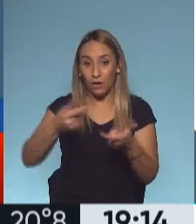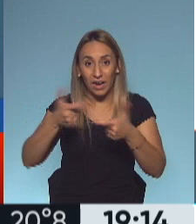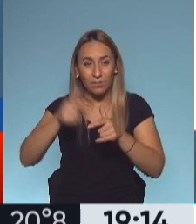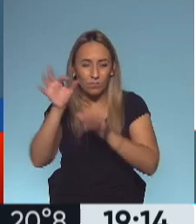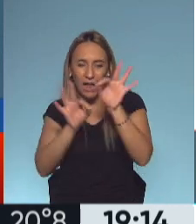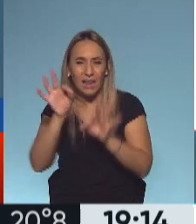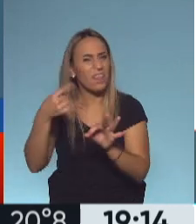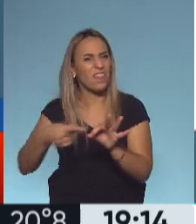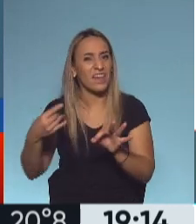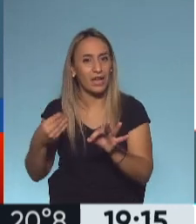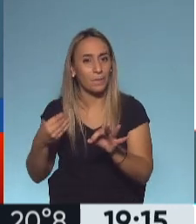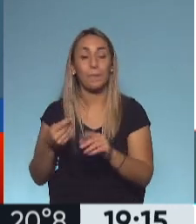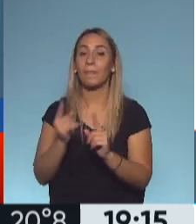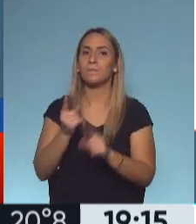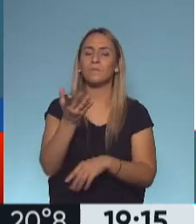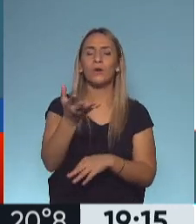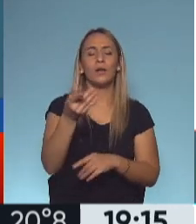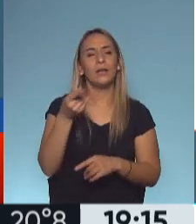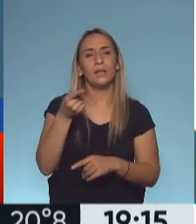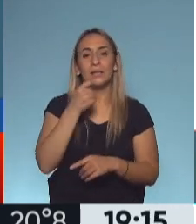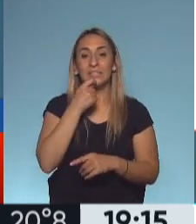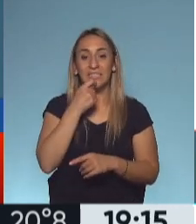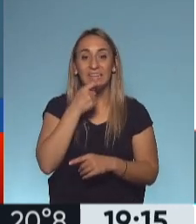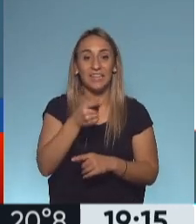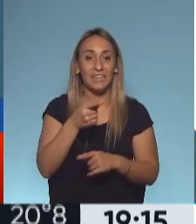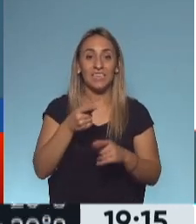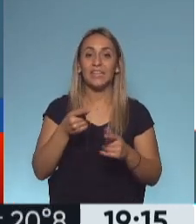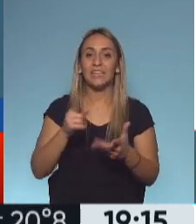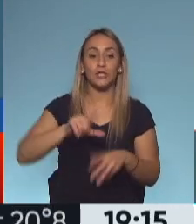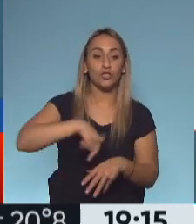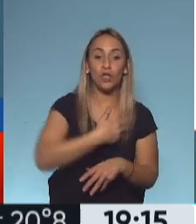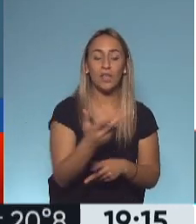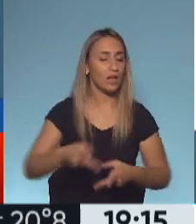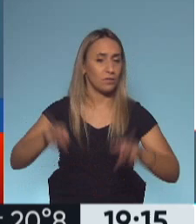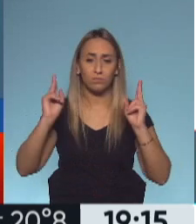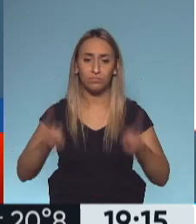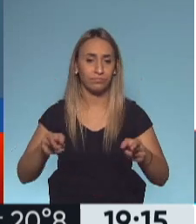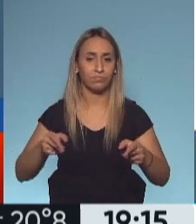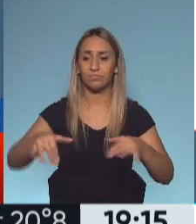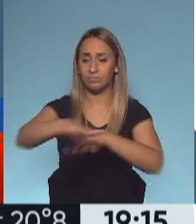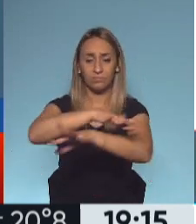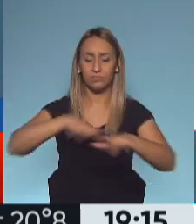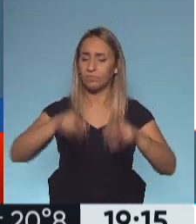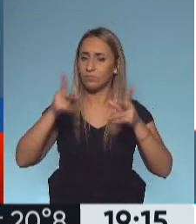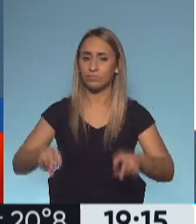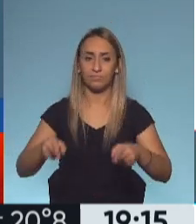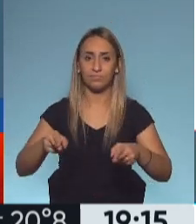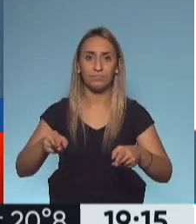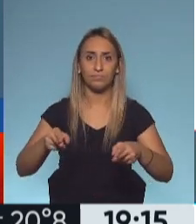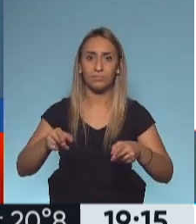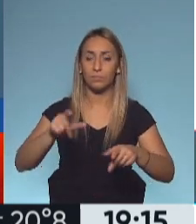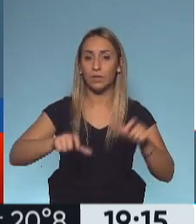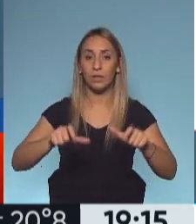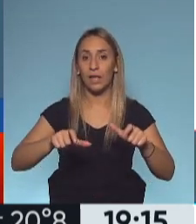si ese acortamiento del funcionamiento social, digamos, social, económico, también es acompañado